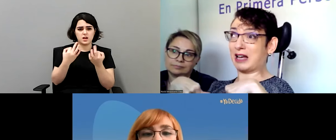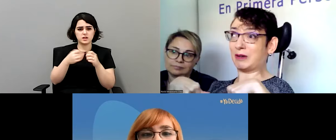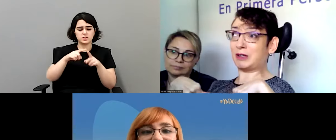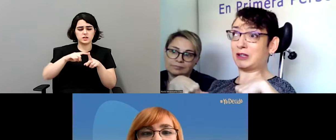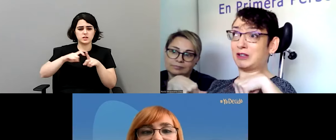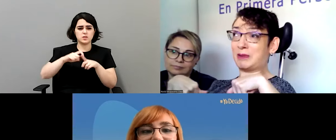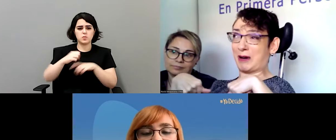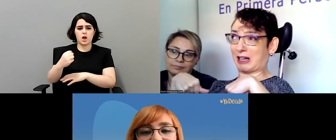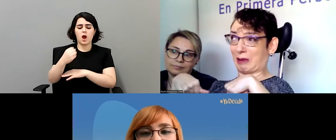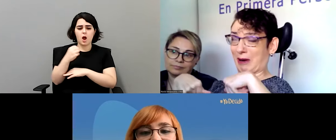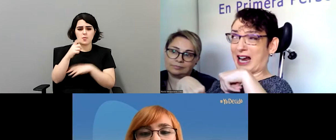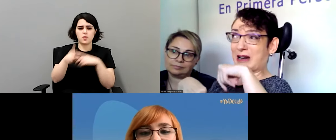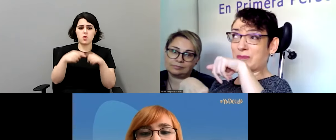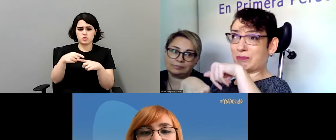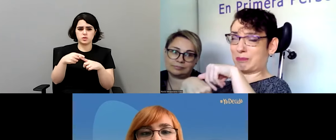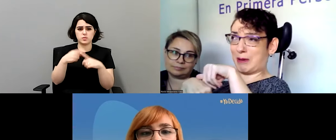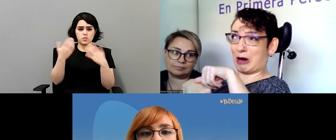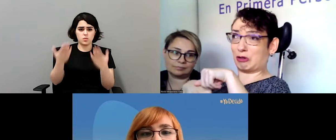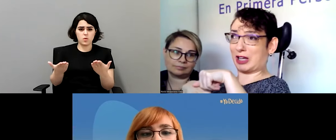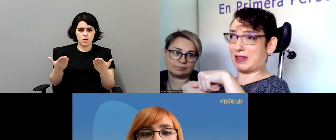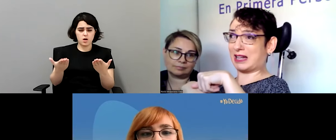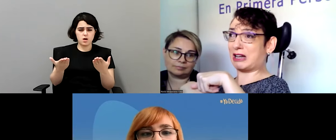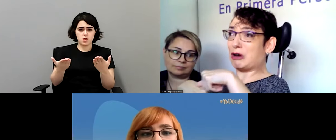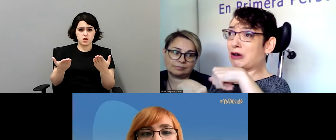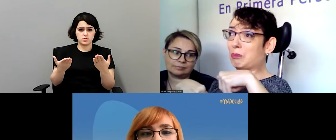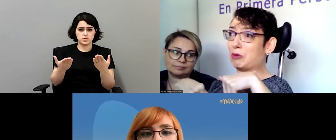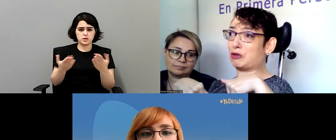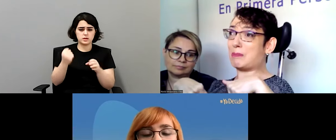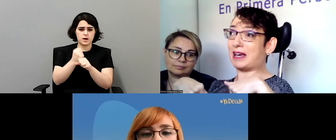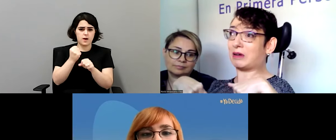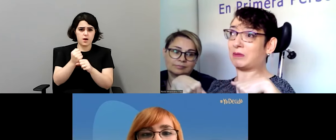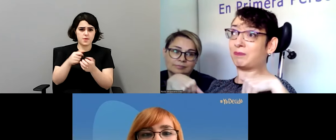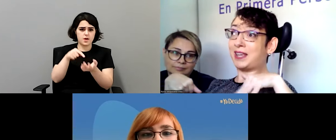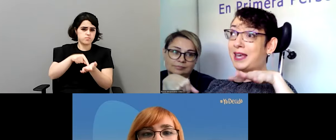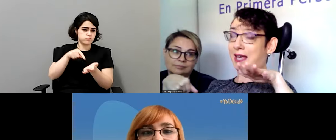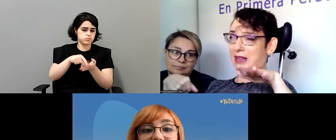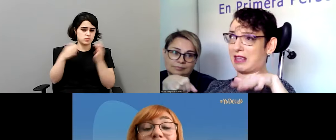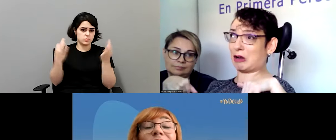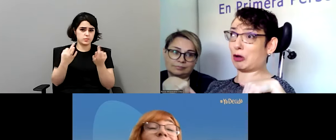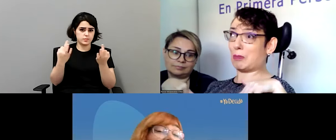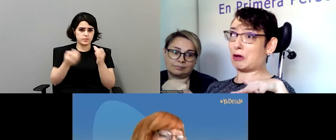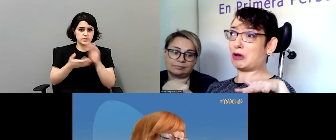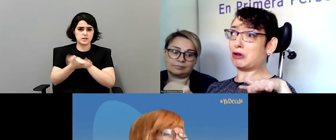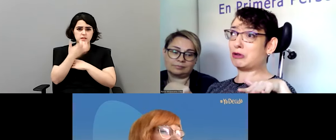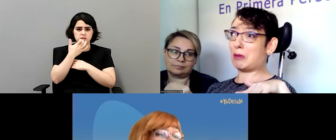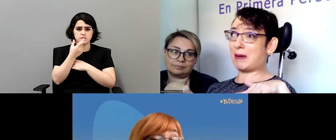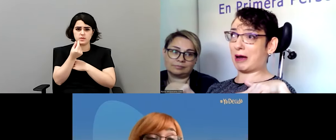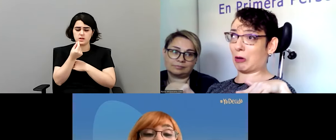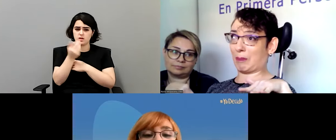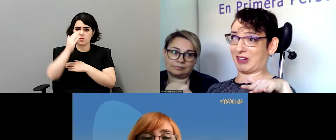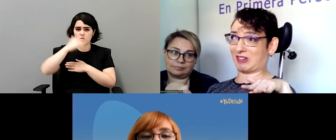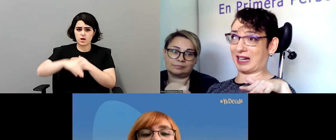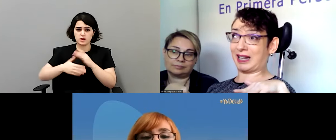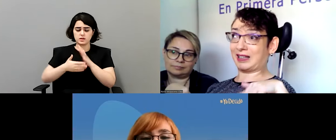sea, si para trabajar me va a costar dinero, pues no me, en cierto modo, no me